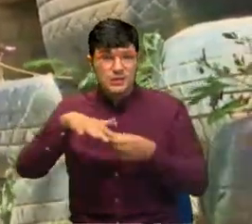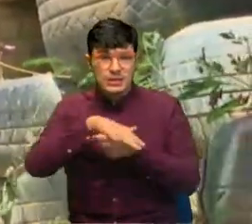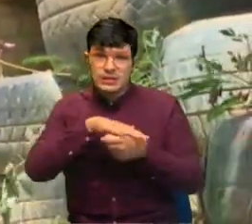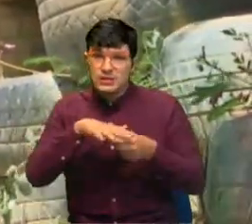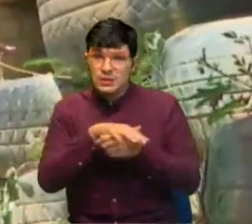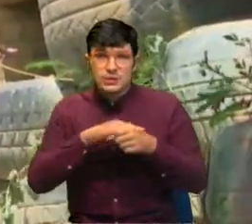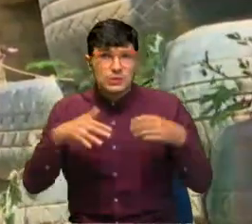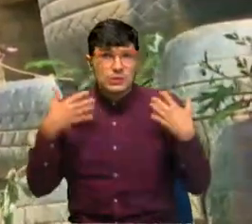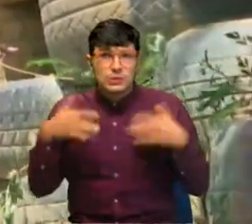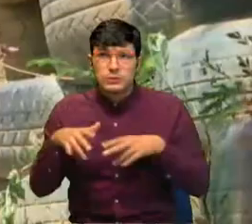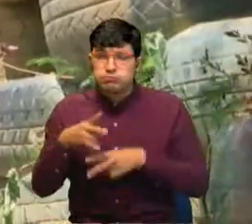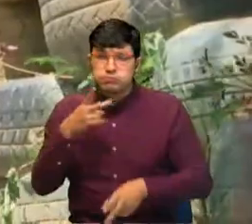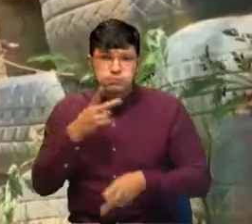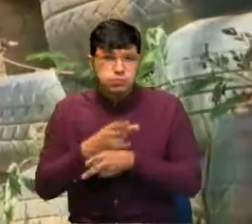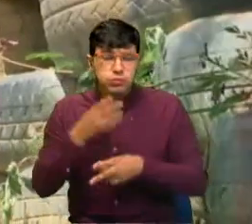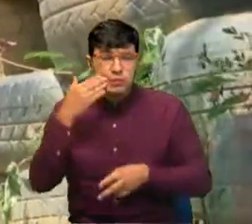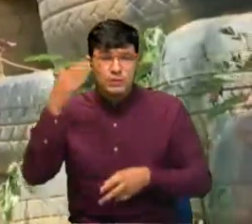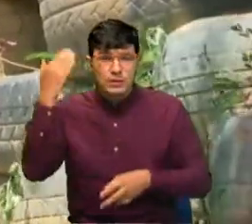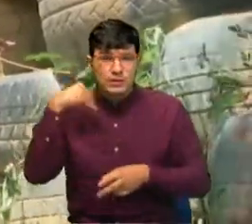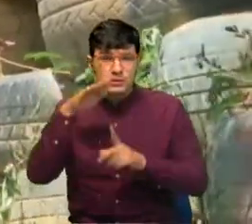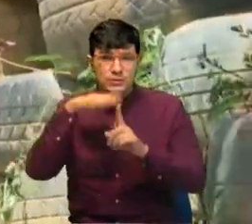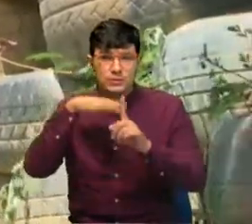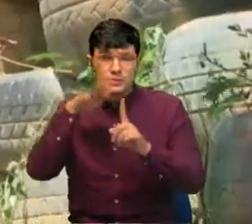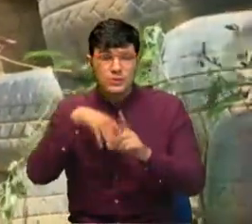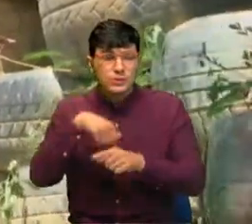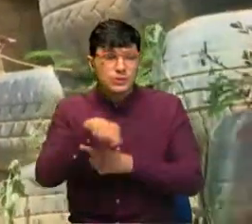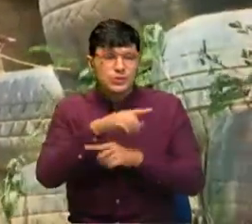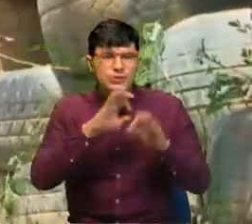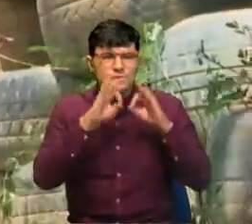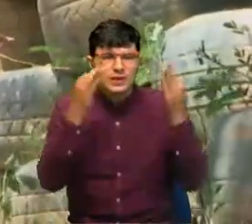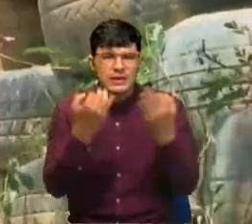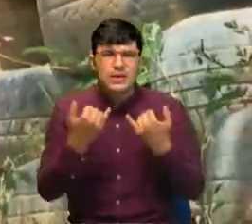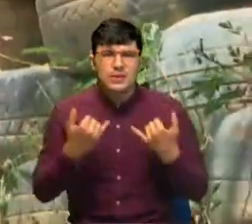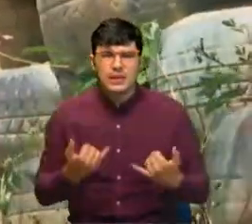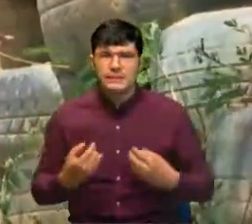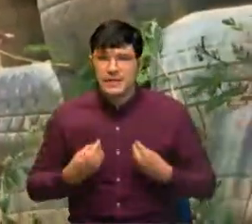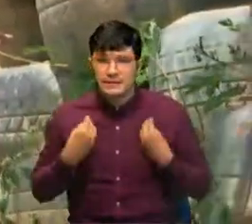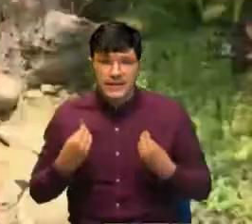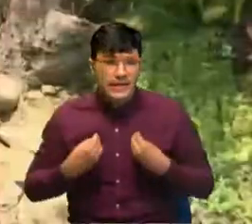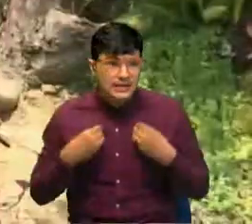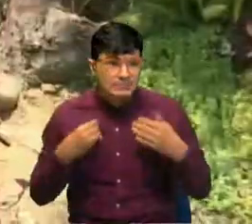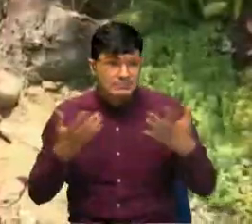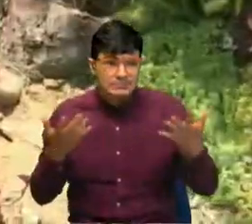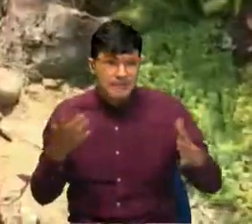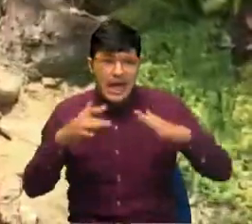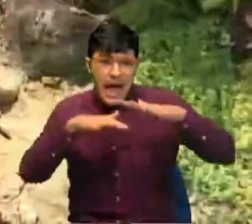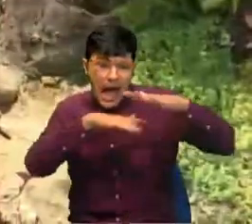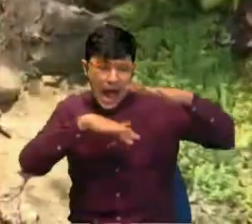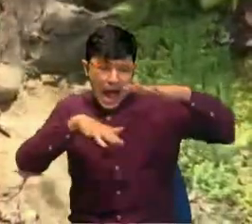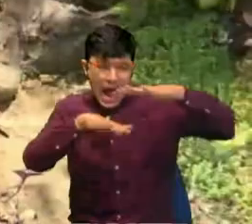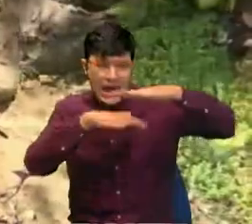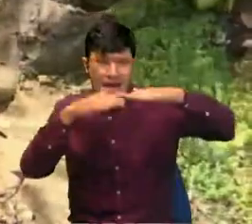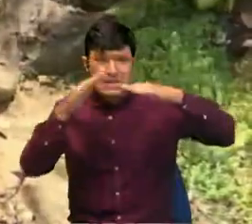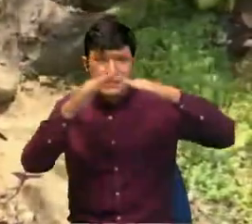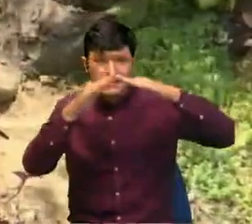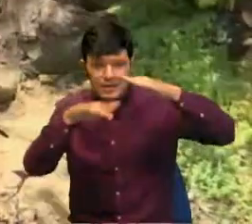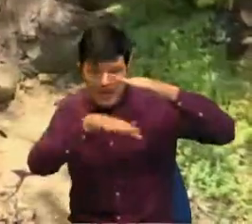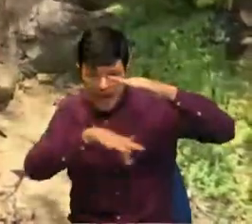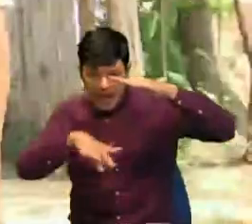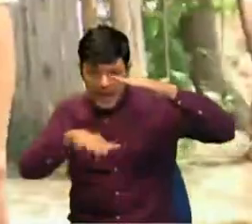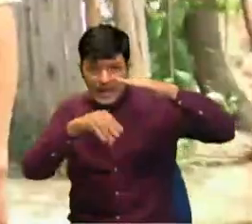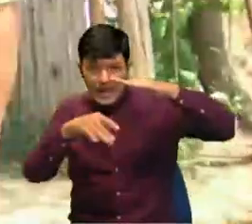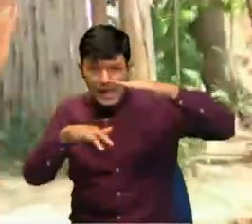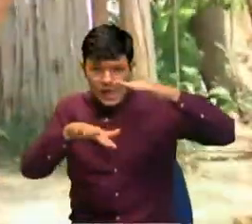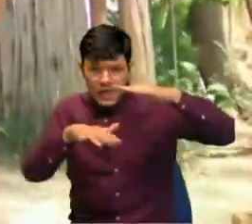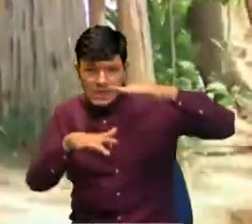máximo de gravedad desde hace ya cuatro meses estas familias están viviendo prácticamente en el acto ocho años llevan esas familias habitando un